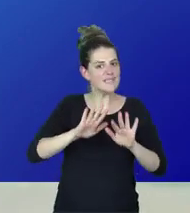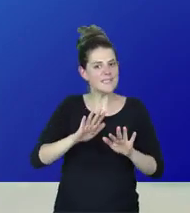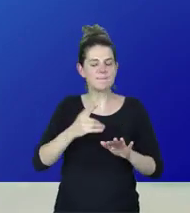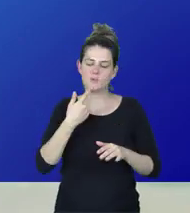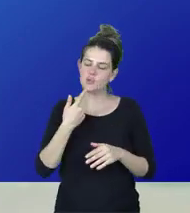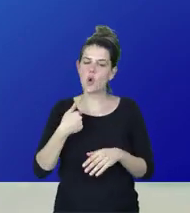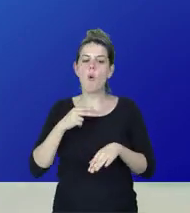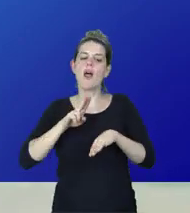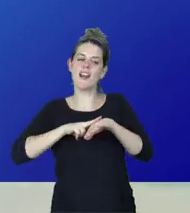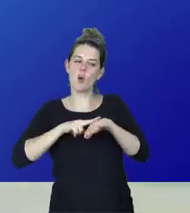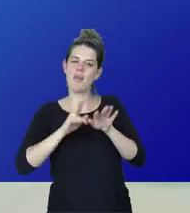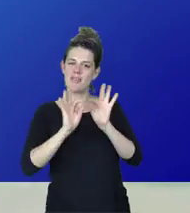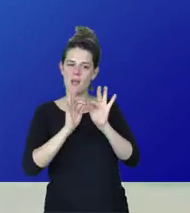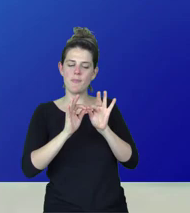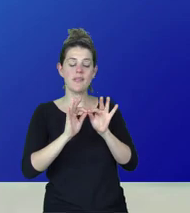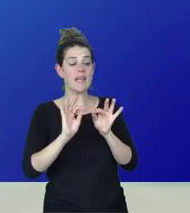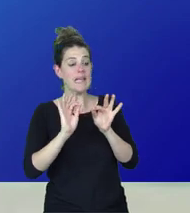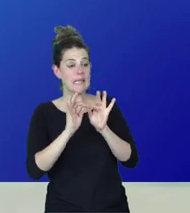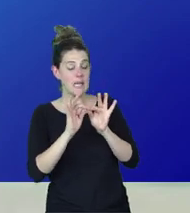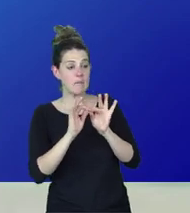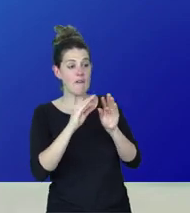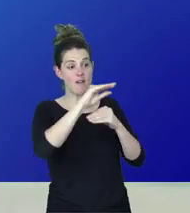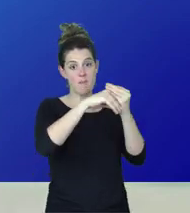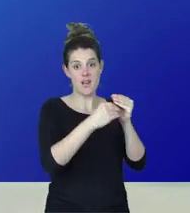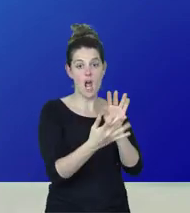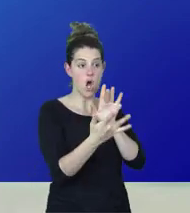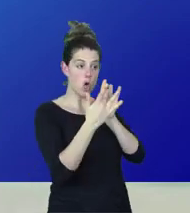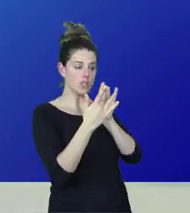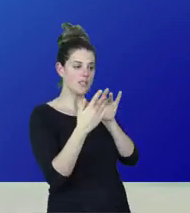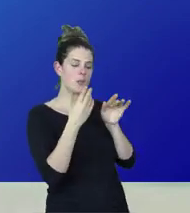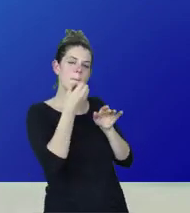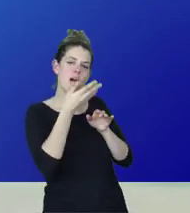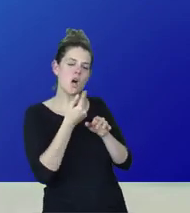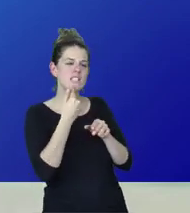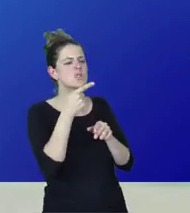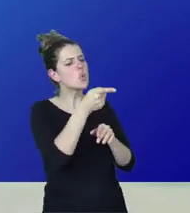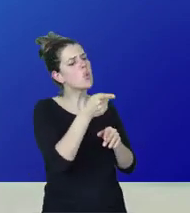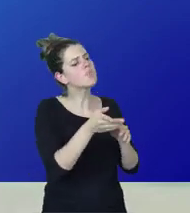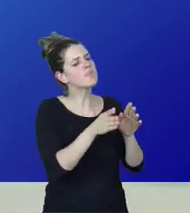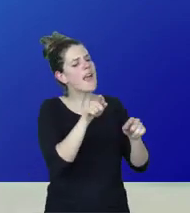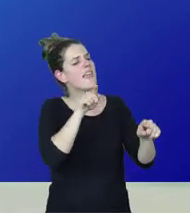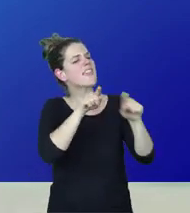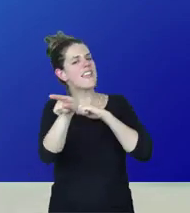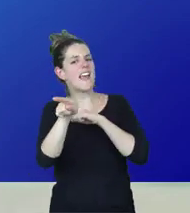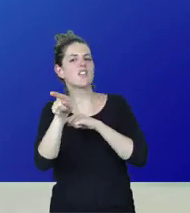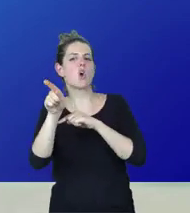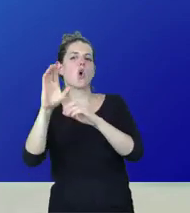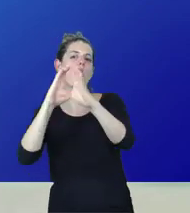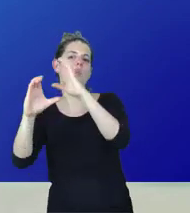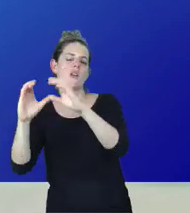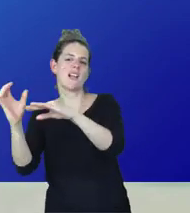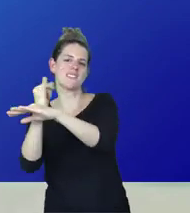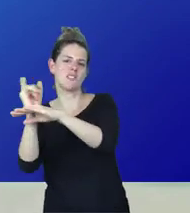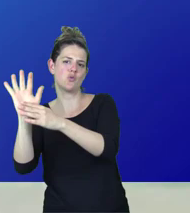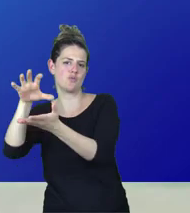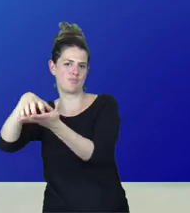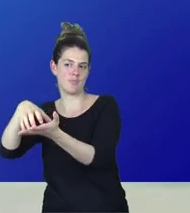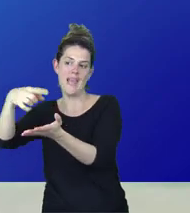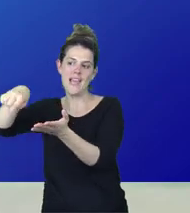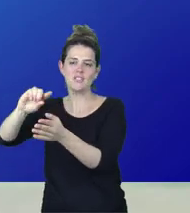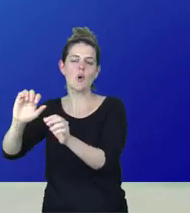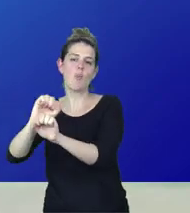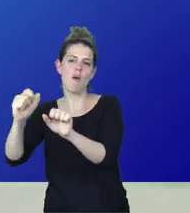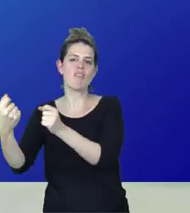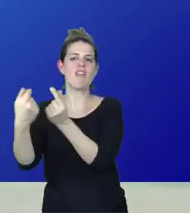que motiven a la familia a que se contacten directamente con el centro educativo para tener la información de las personas que pueden brindar la